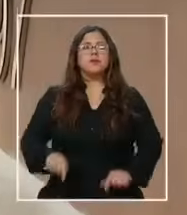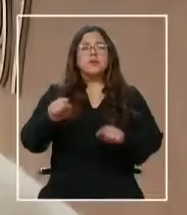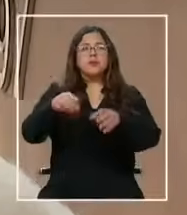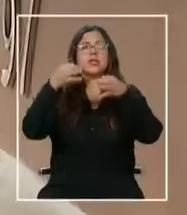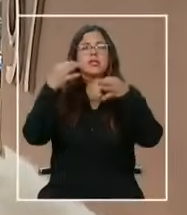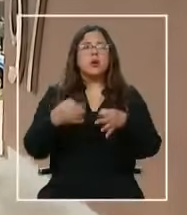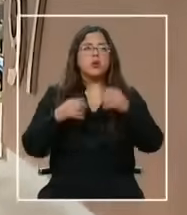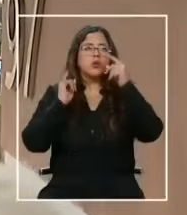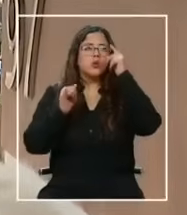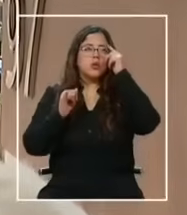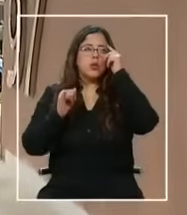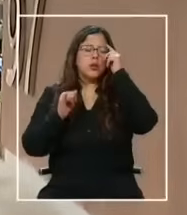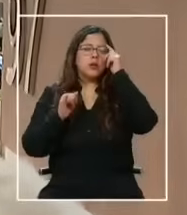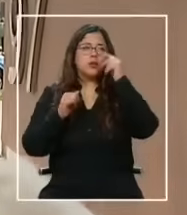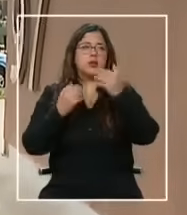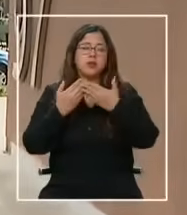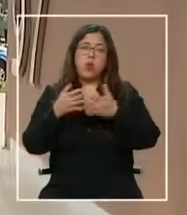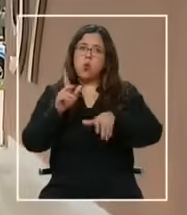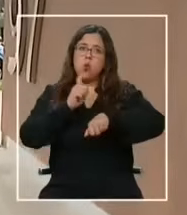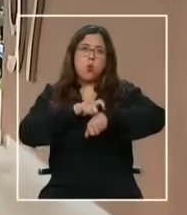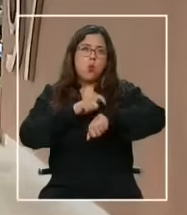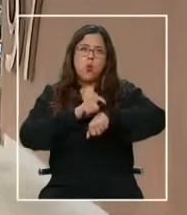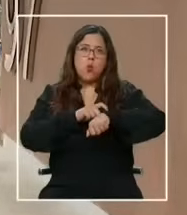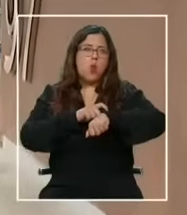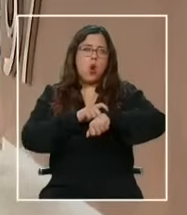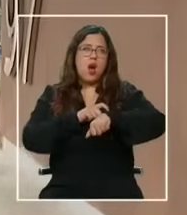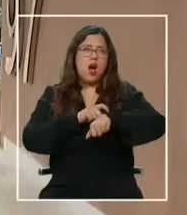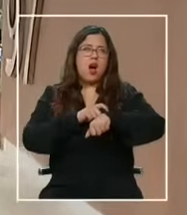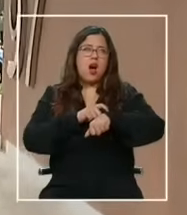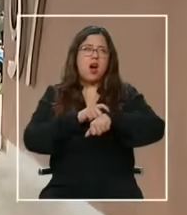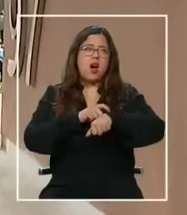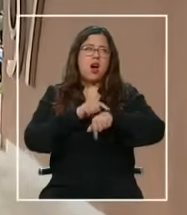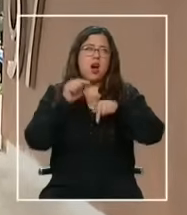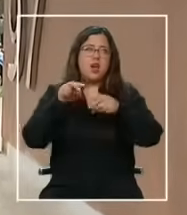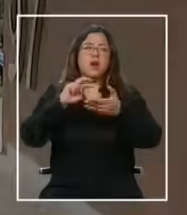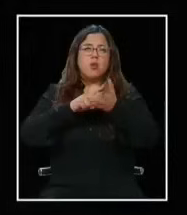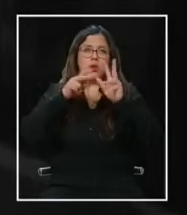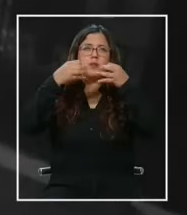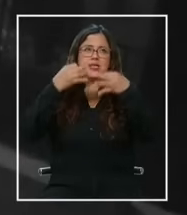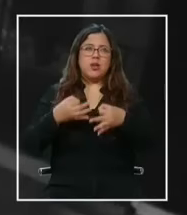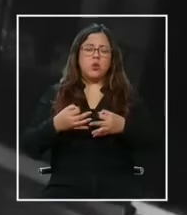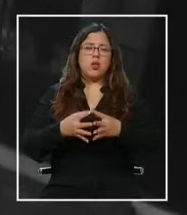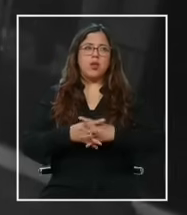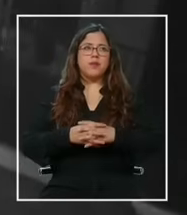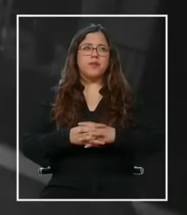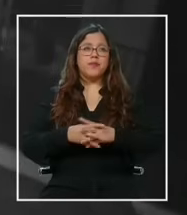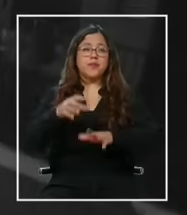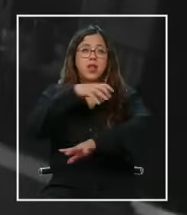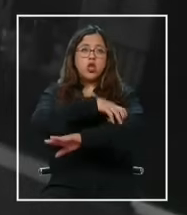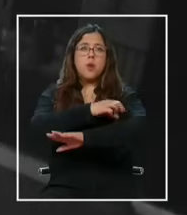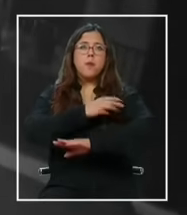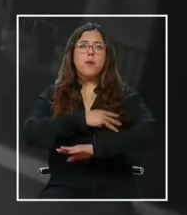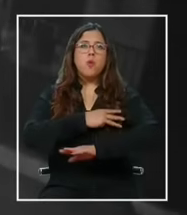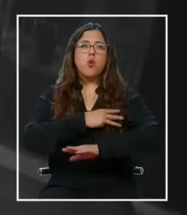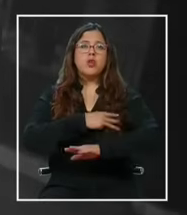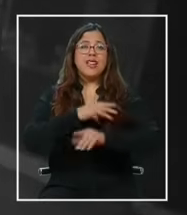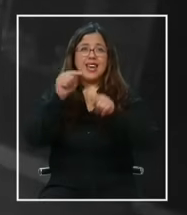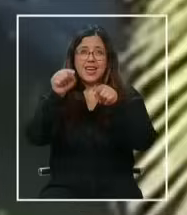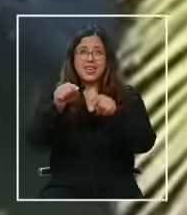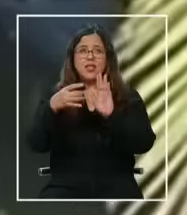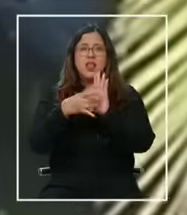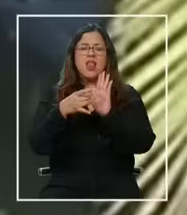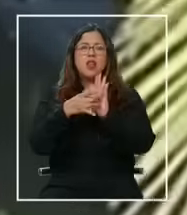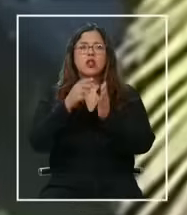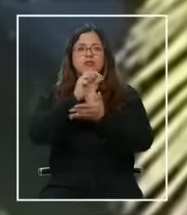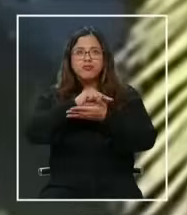y por lo menos a cualquier hora del día Pues se ve también esa deficiencia en cuanto a la seguridad solo en la región metropolitana este tipo de